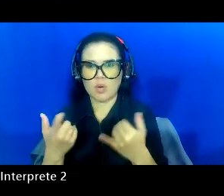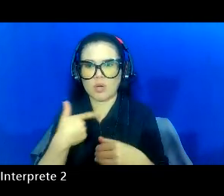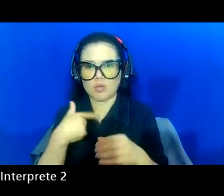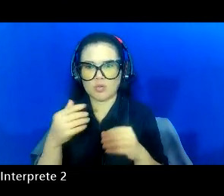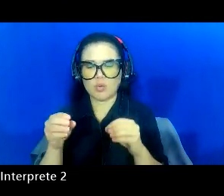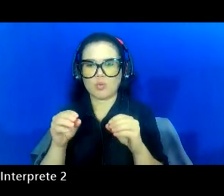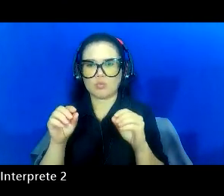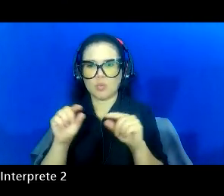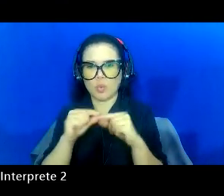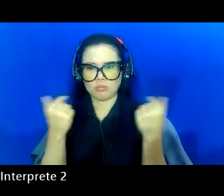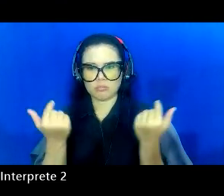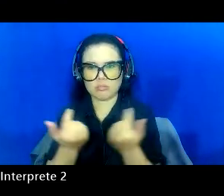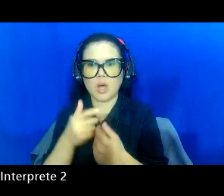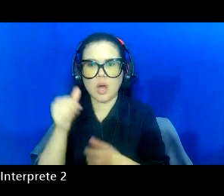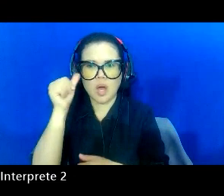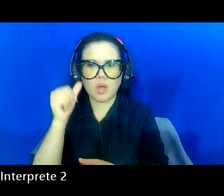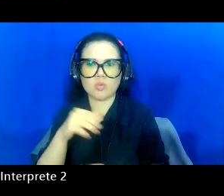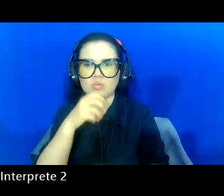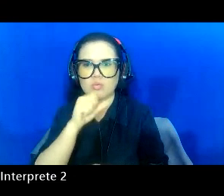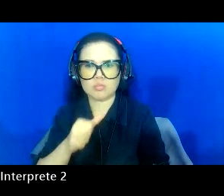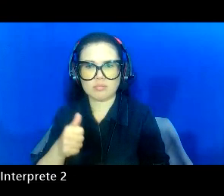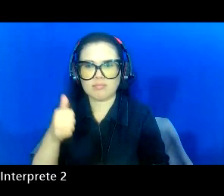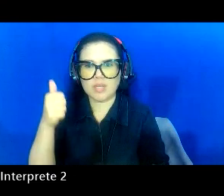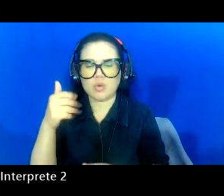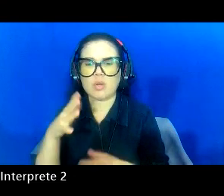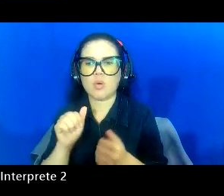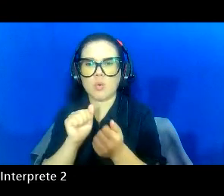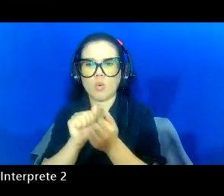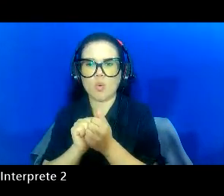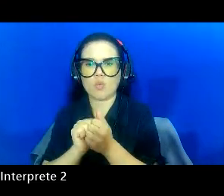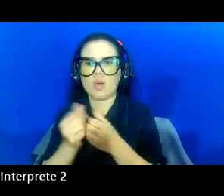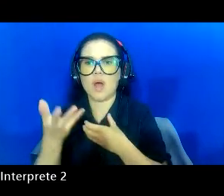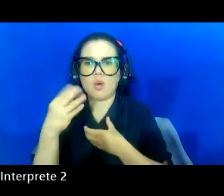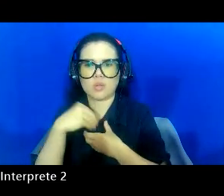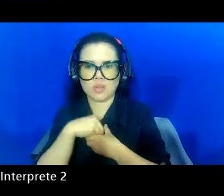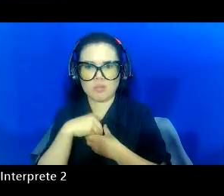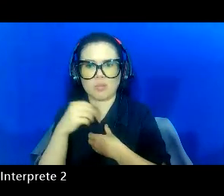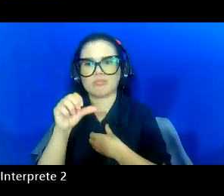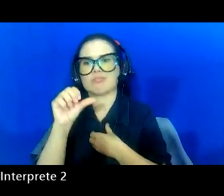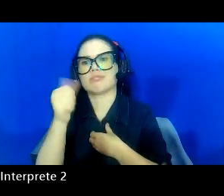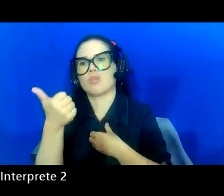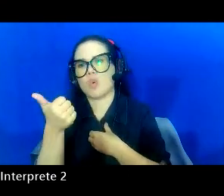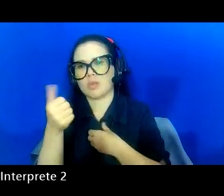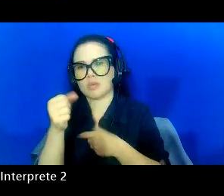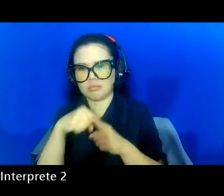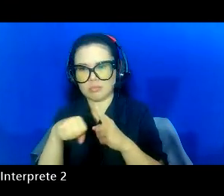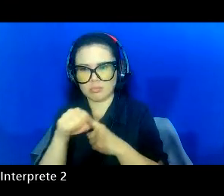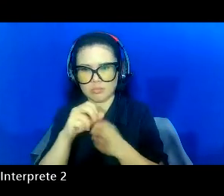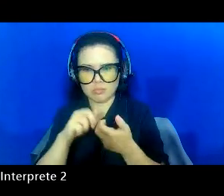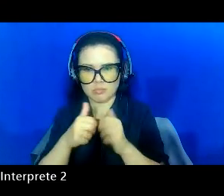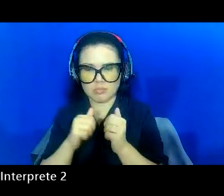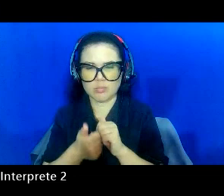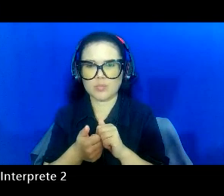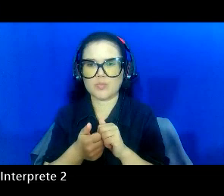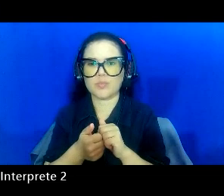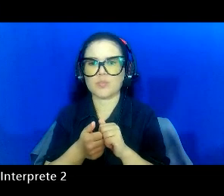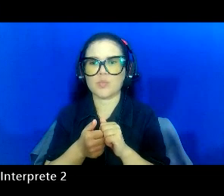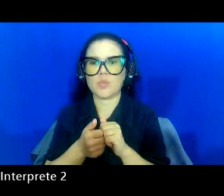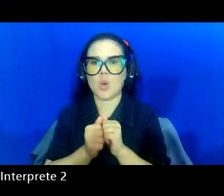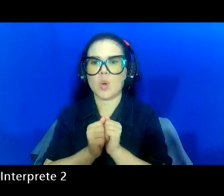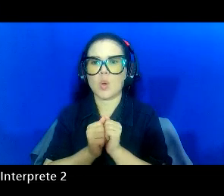autismo. Esto es otra junta. O sea que básicamente la población mayor estamos en